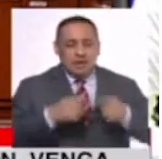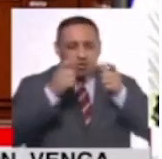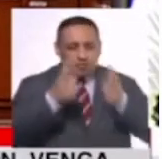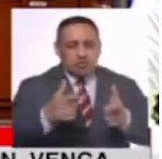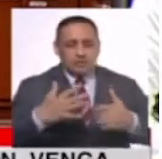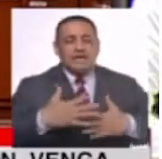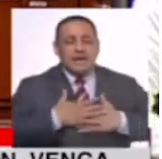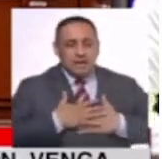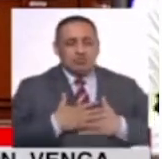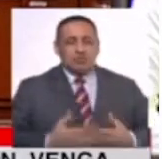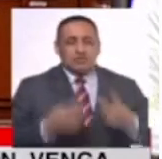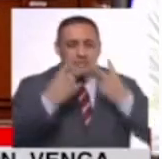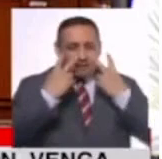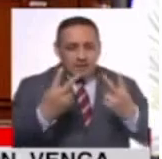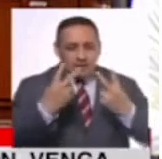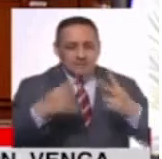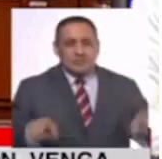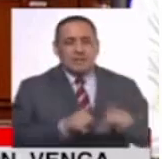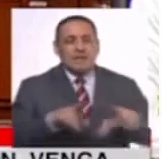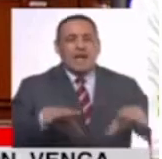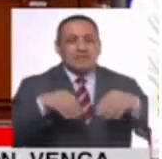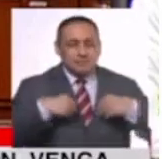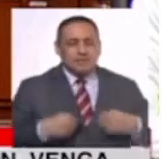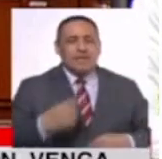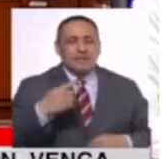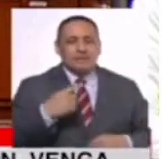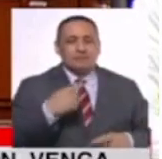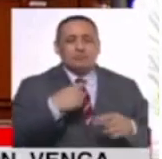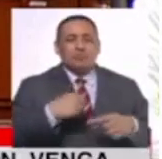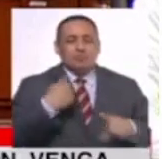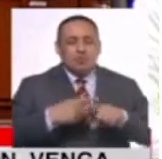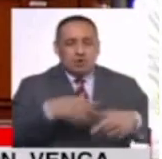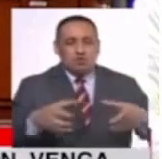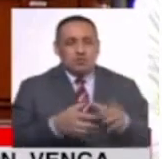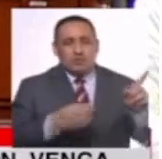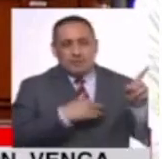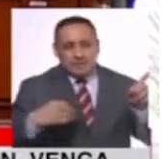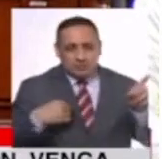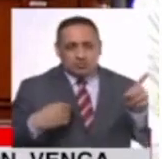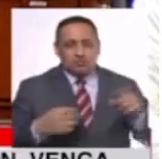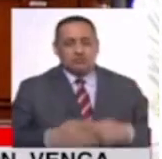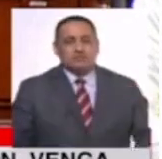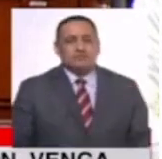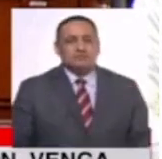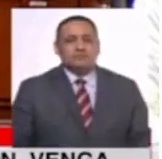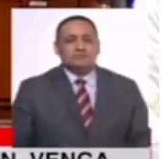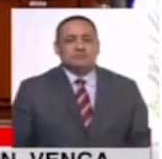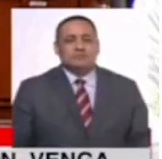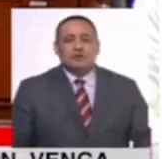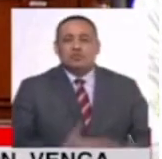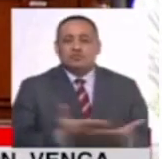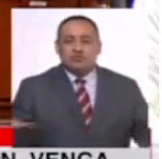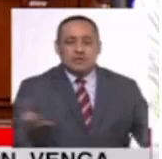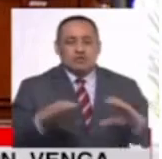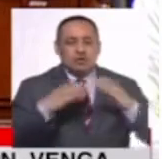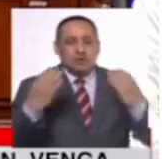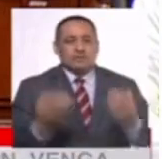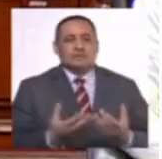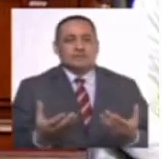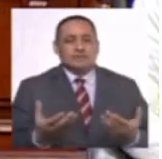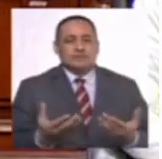que nuestras observaciones son tomadas en cuenta por el Ejecutivo. Señores